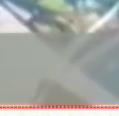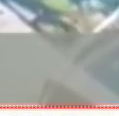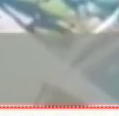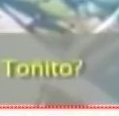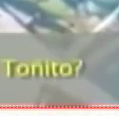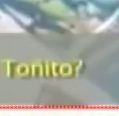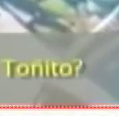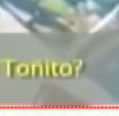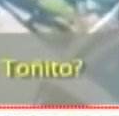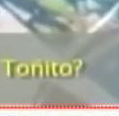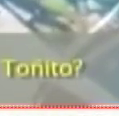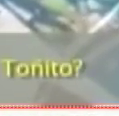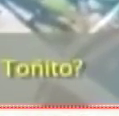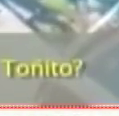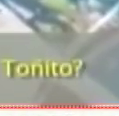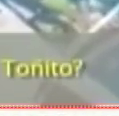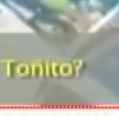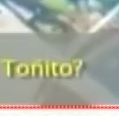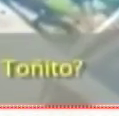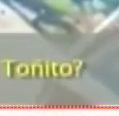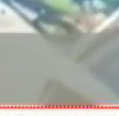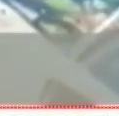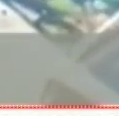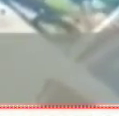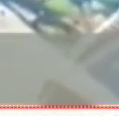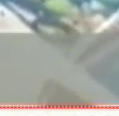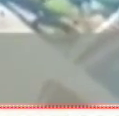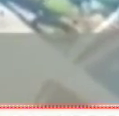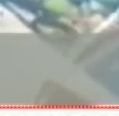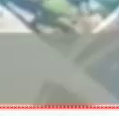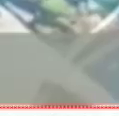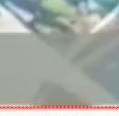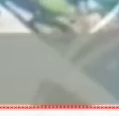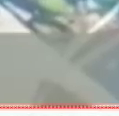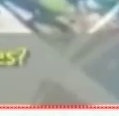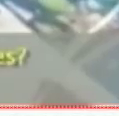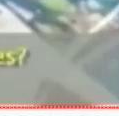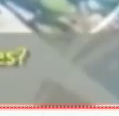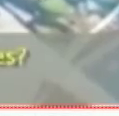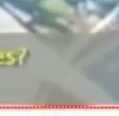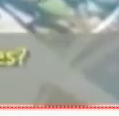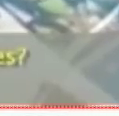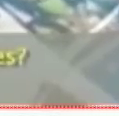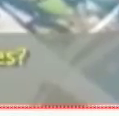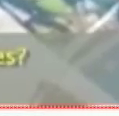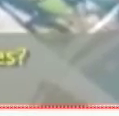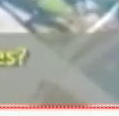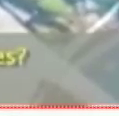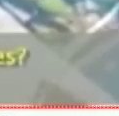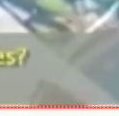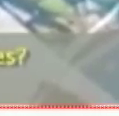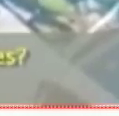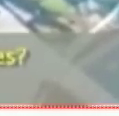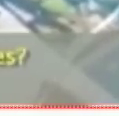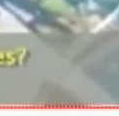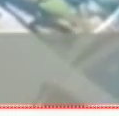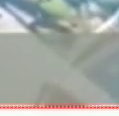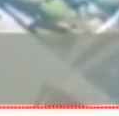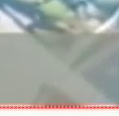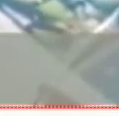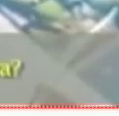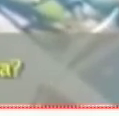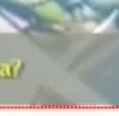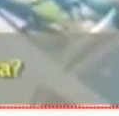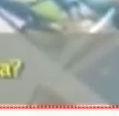789. Pacaraí va a haber un carajo llamado Toñito. Sí. ¿Toñito estuvo con ustedes? Juvenal. ¿Estuvo con usted?